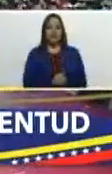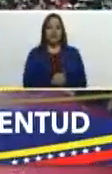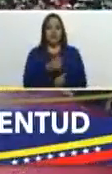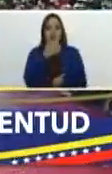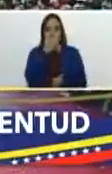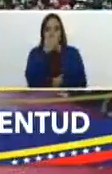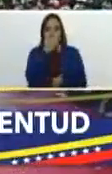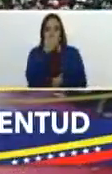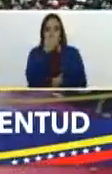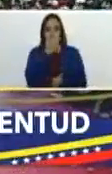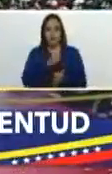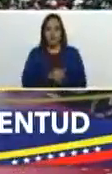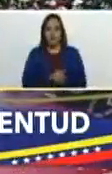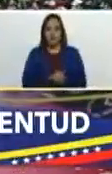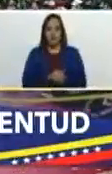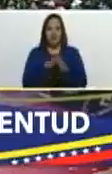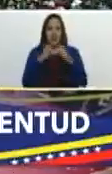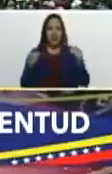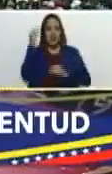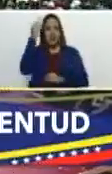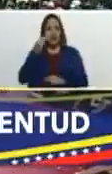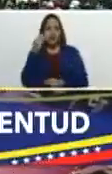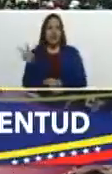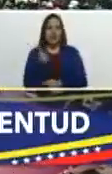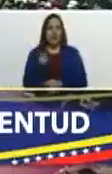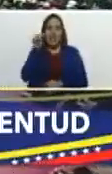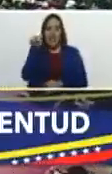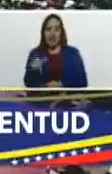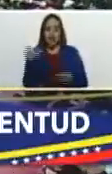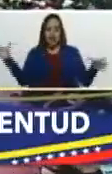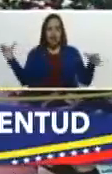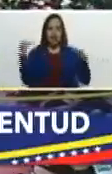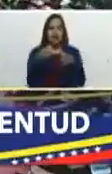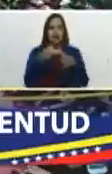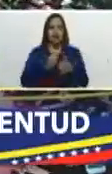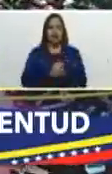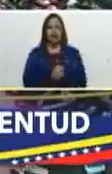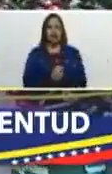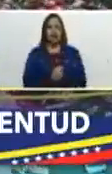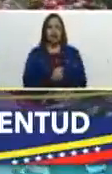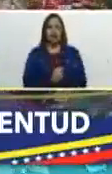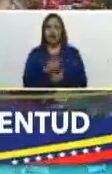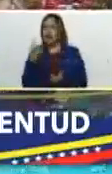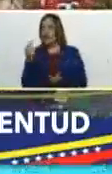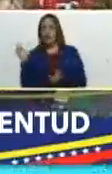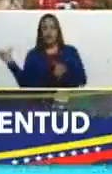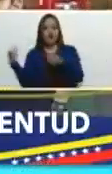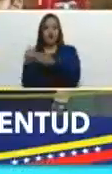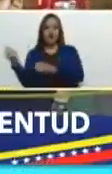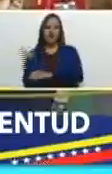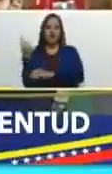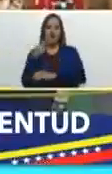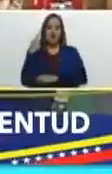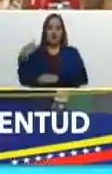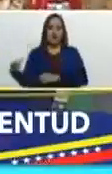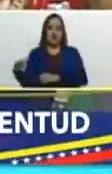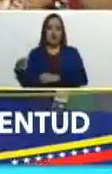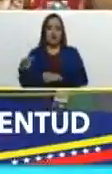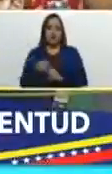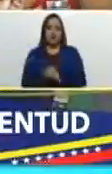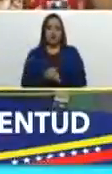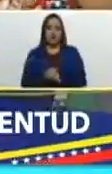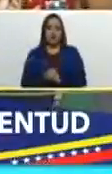de la Juventud de Venezuela. Esto es un Congreso que no es de un partido político. Baja